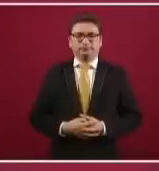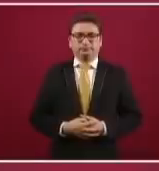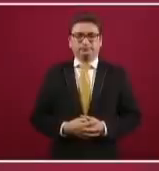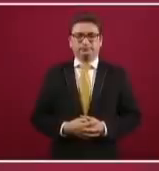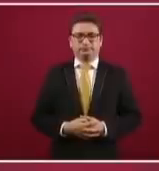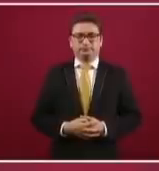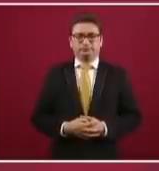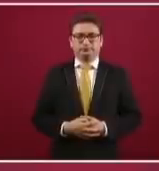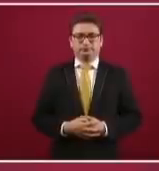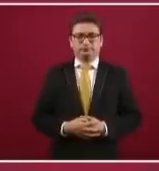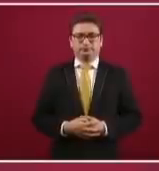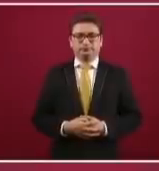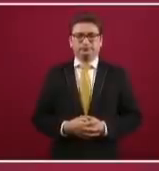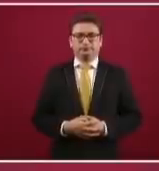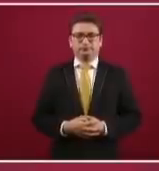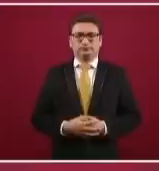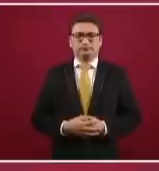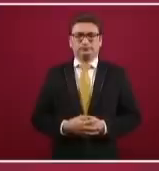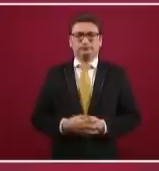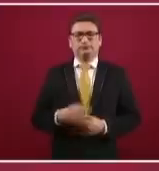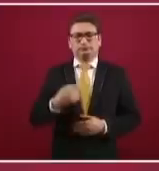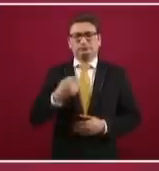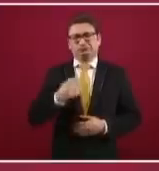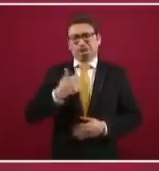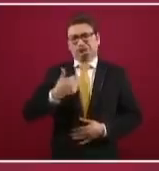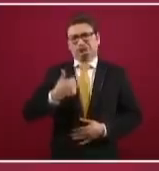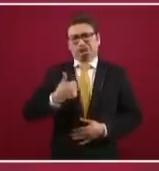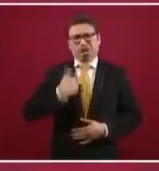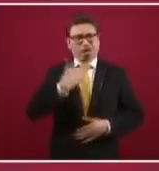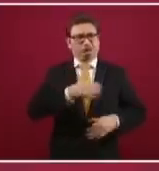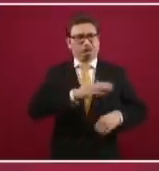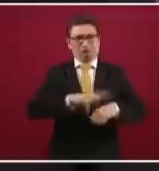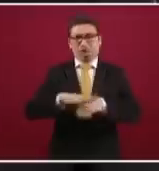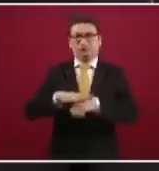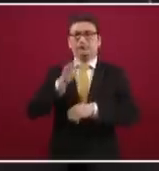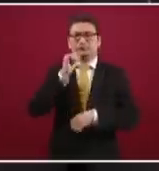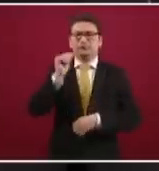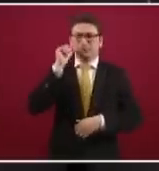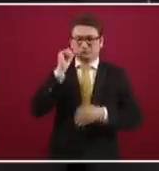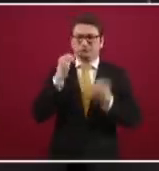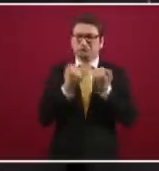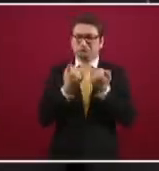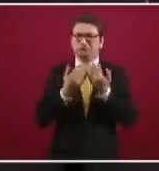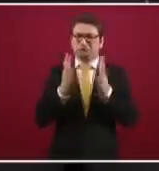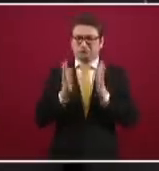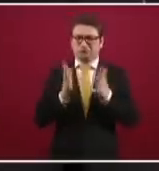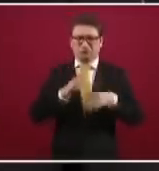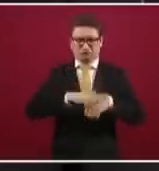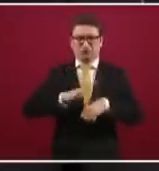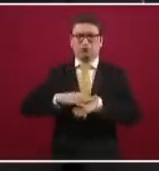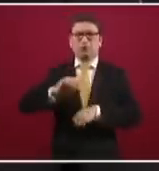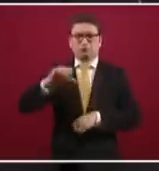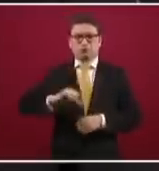aprovecho para invitar, ayer lo hice, pero de